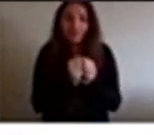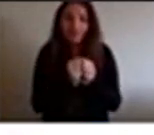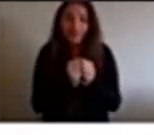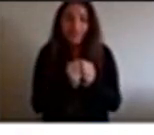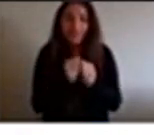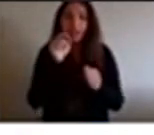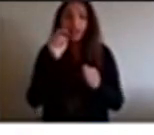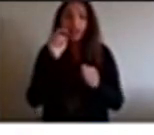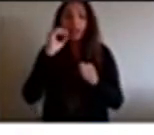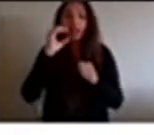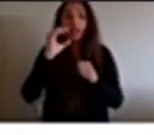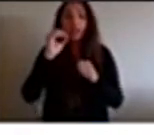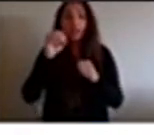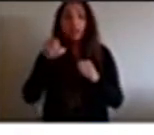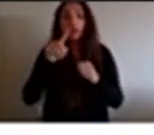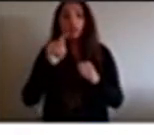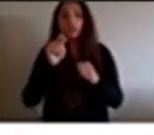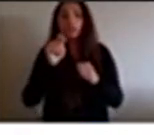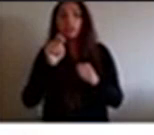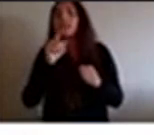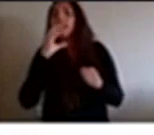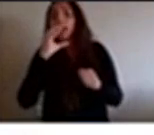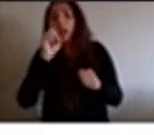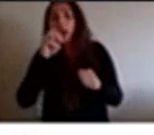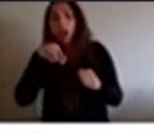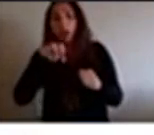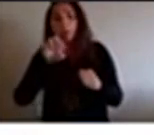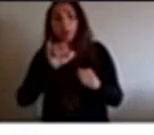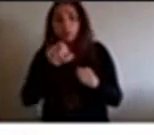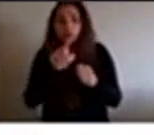que tú comiences tu presentación, Campos.